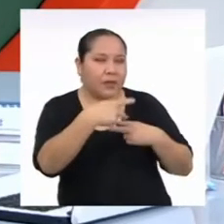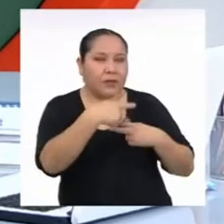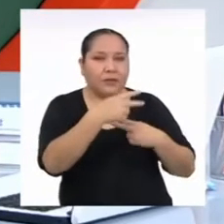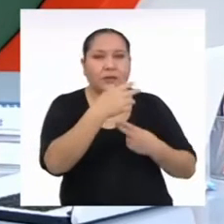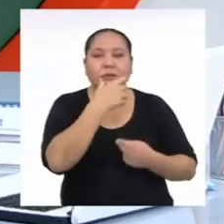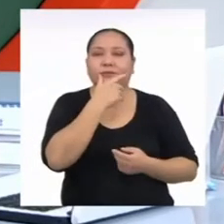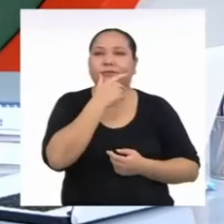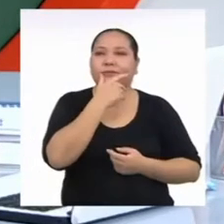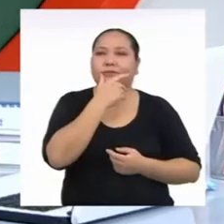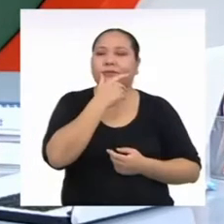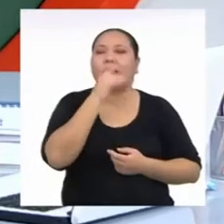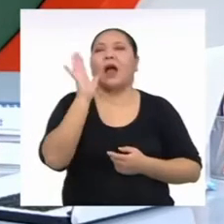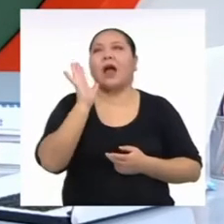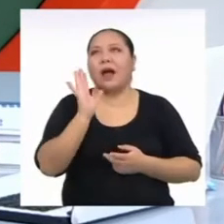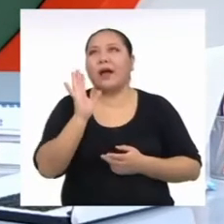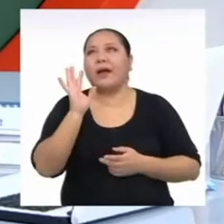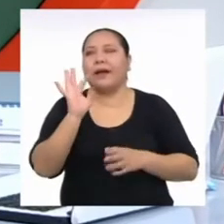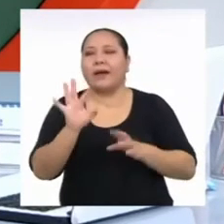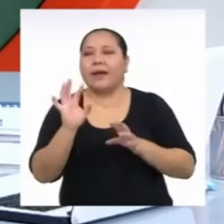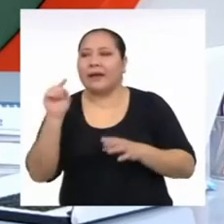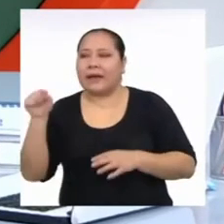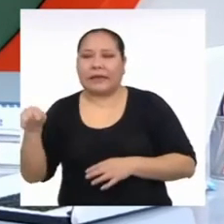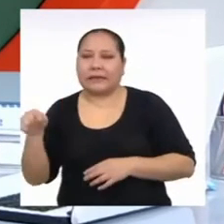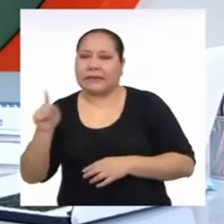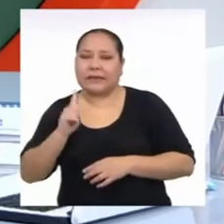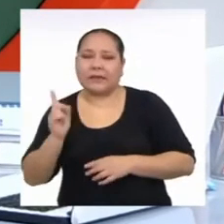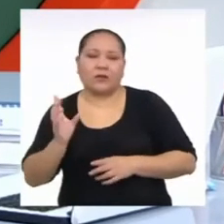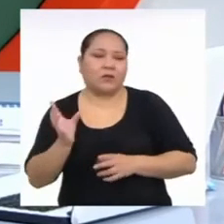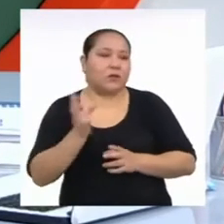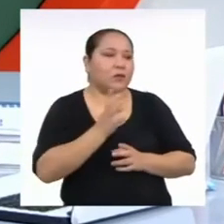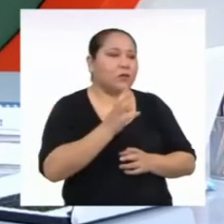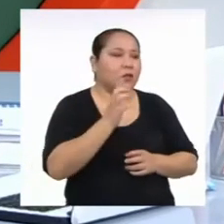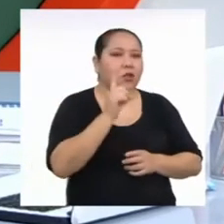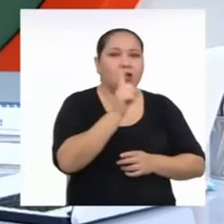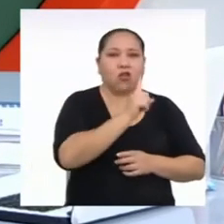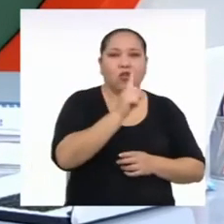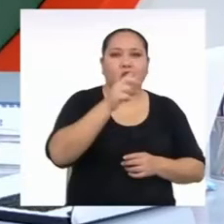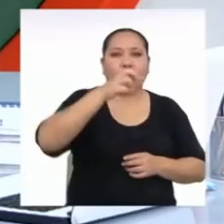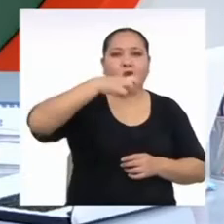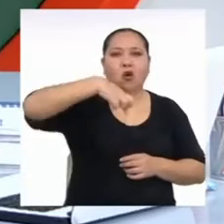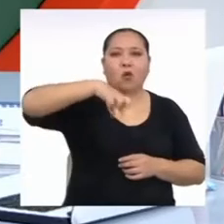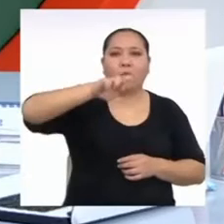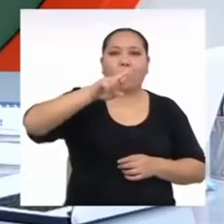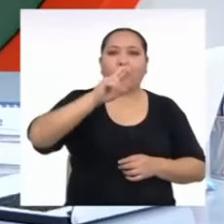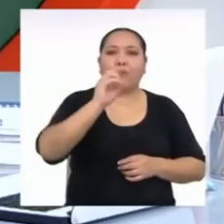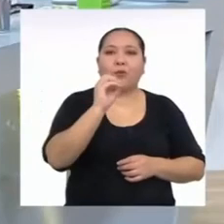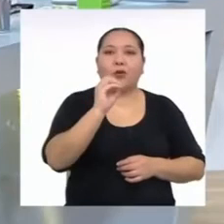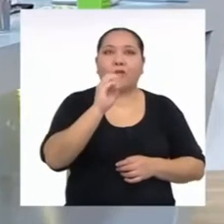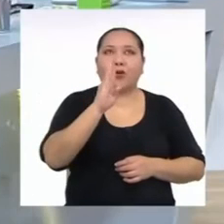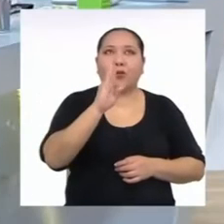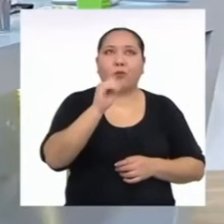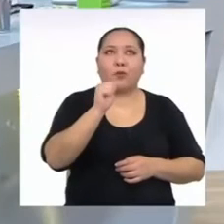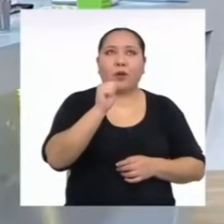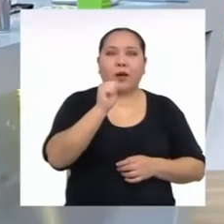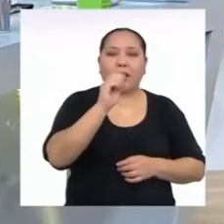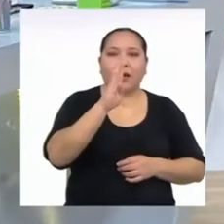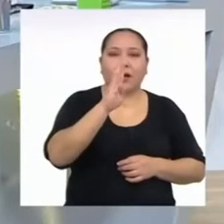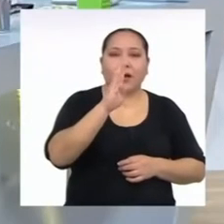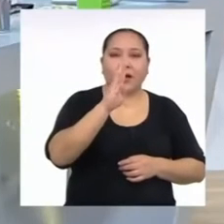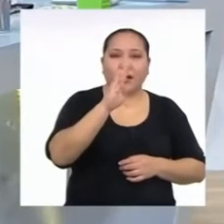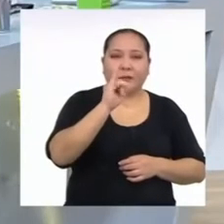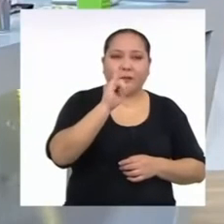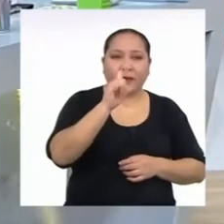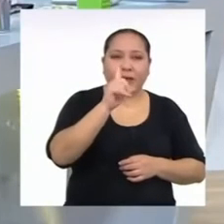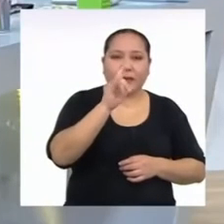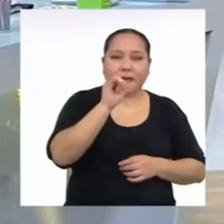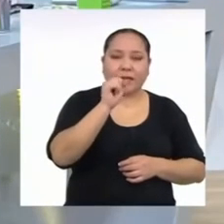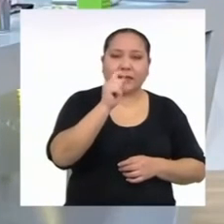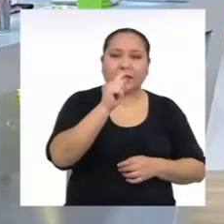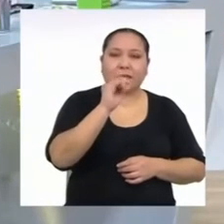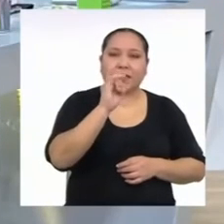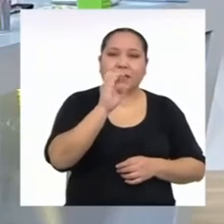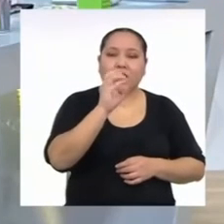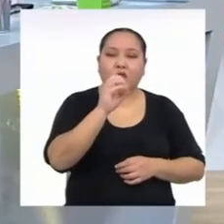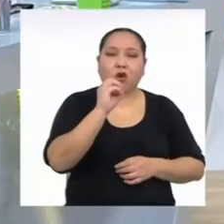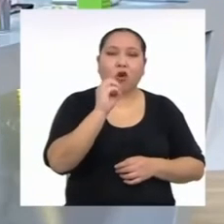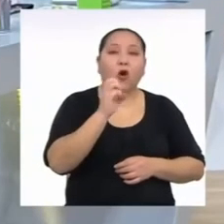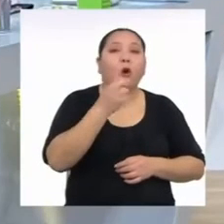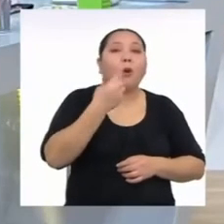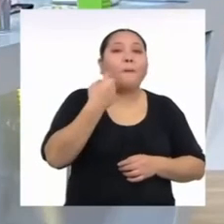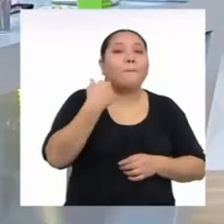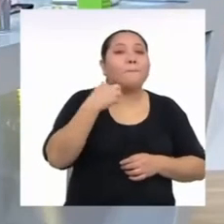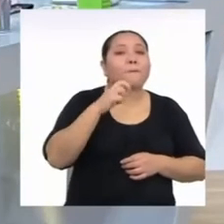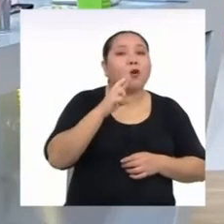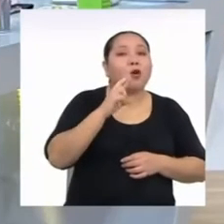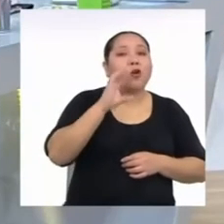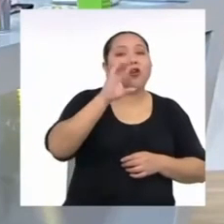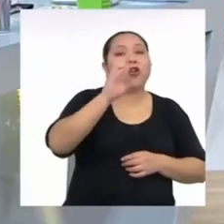Elijamos el muestreo no probabilístico por conveniencia. ¿Qué les parece? Así será mucho más sencillo.